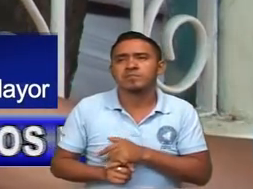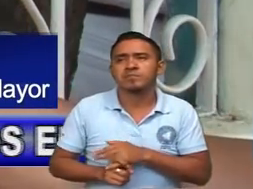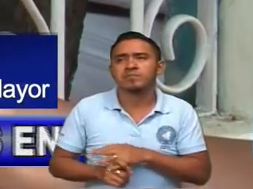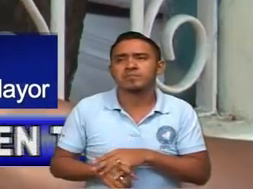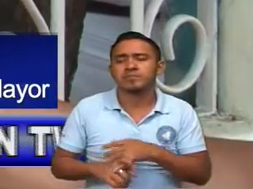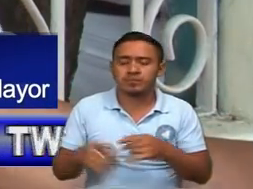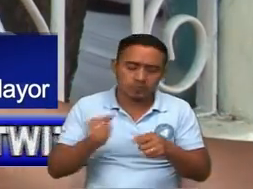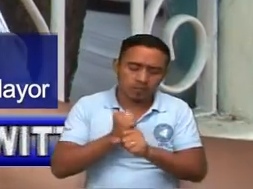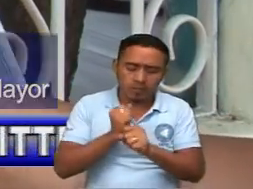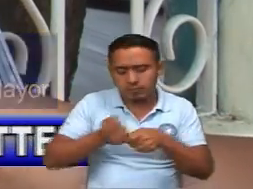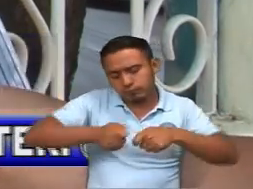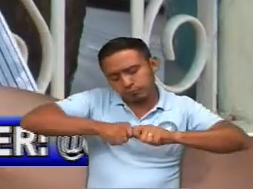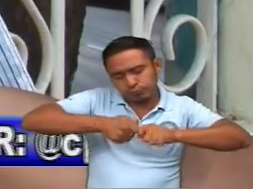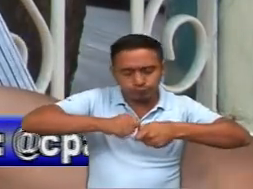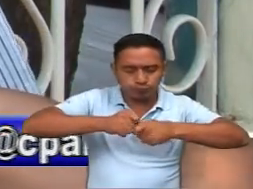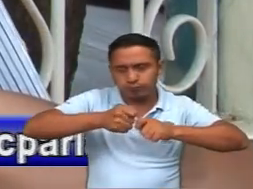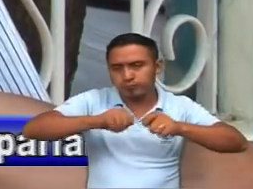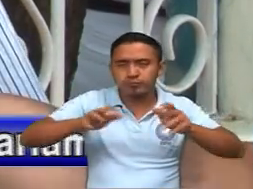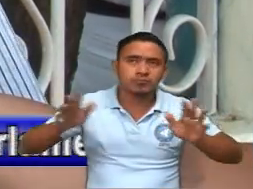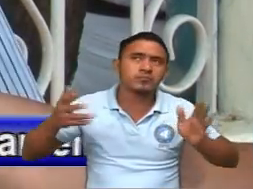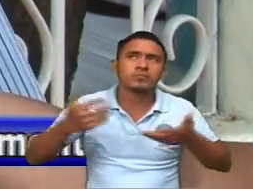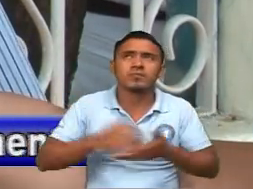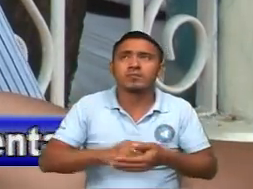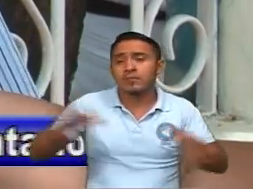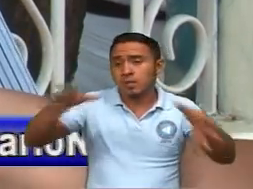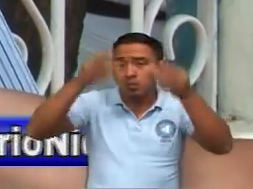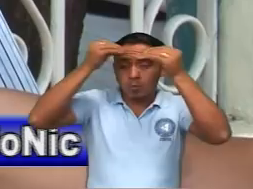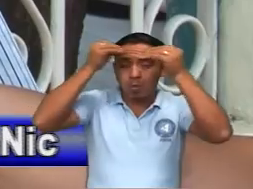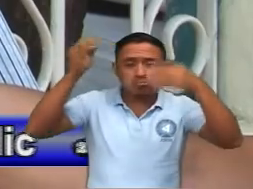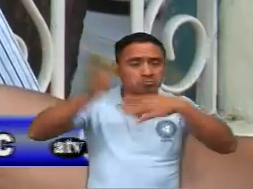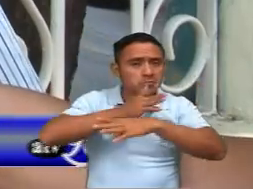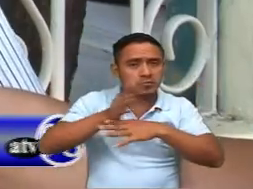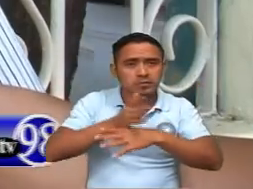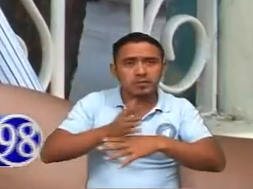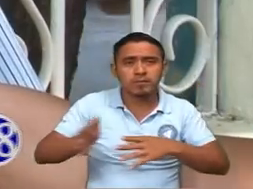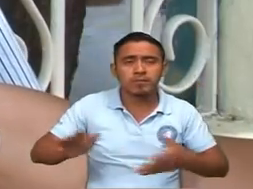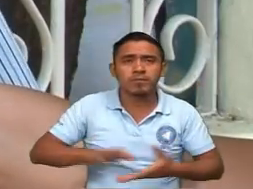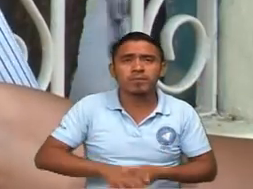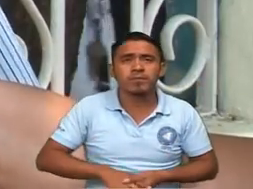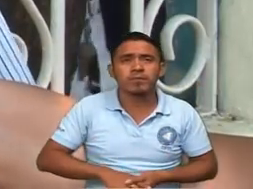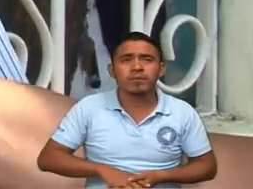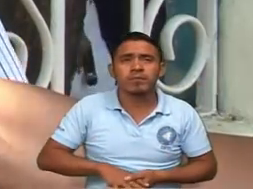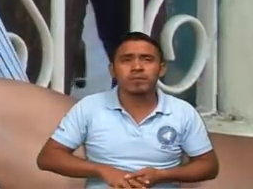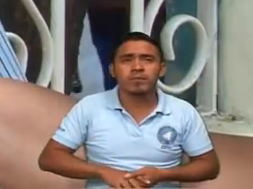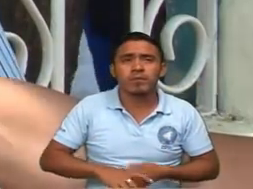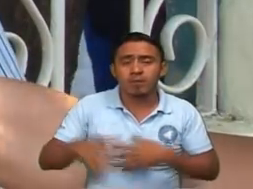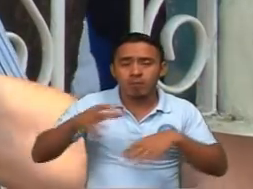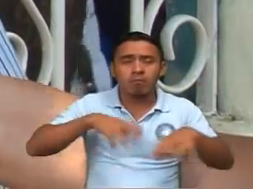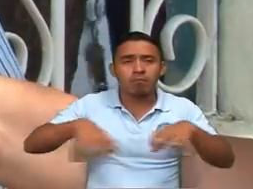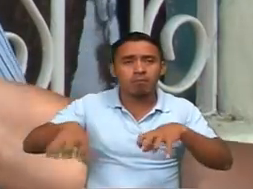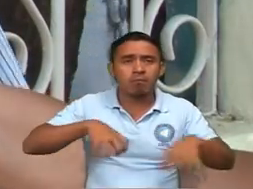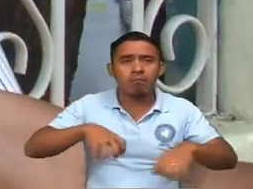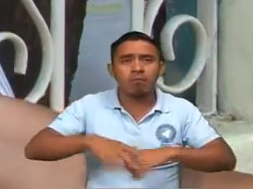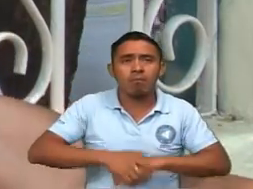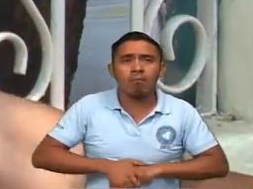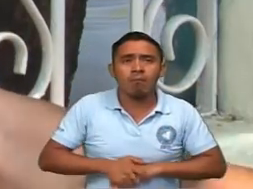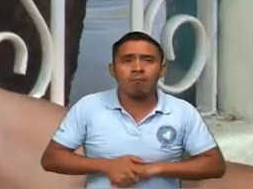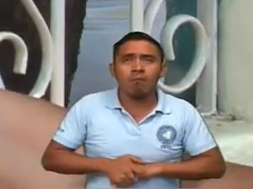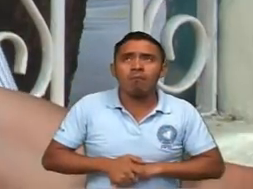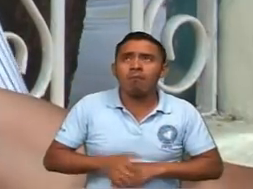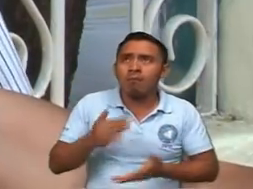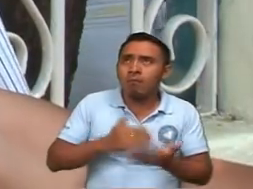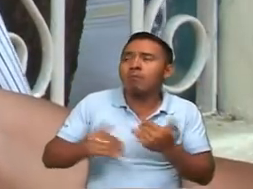hacemos manualidades, se hace curso de todo. Hay todas actividades. Más